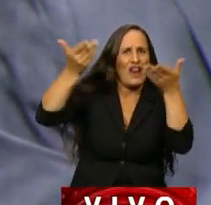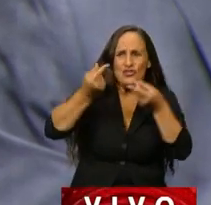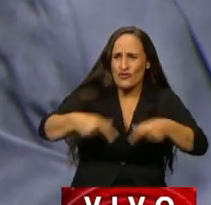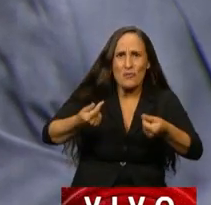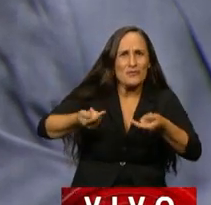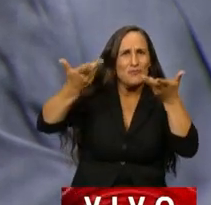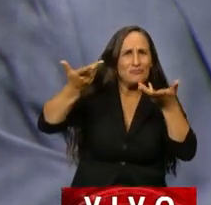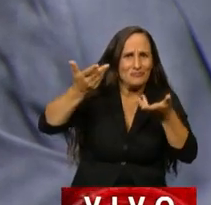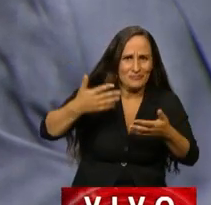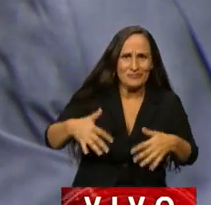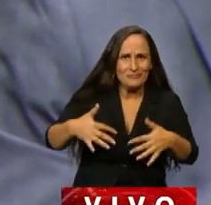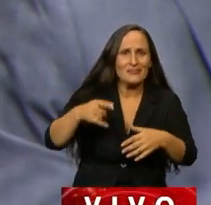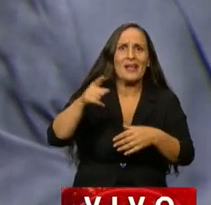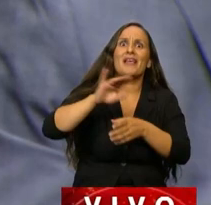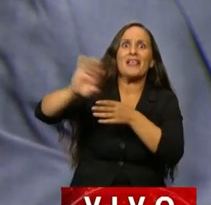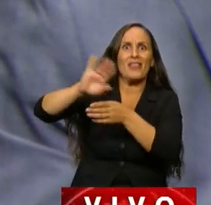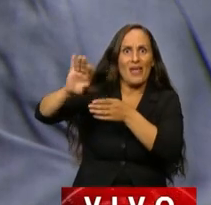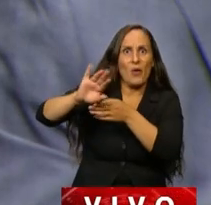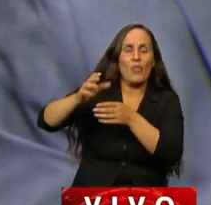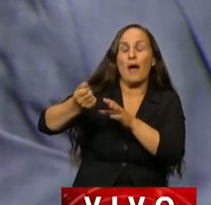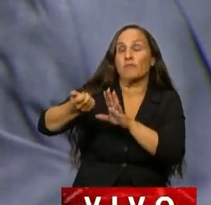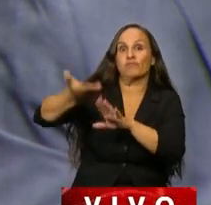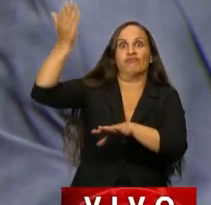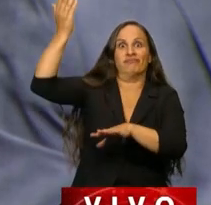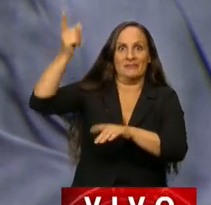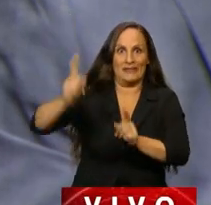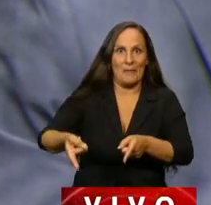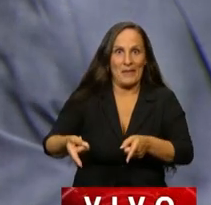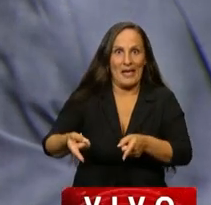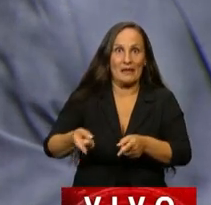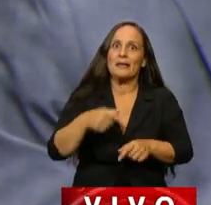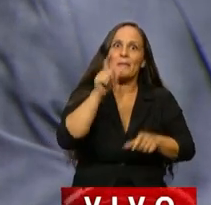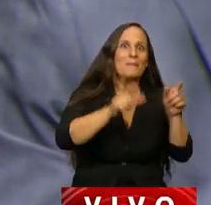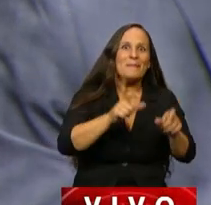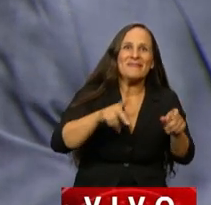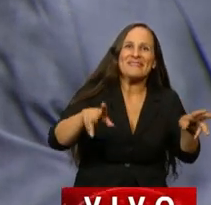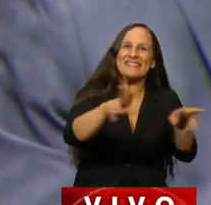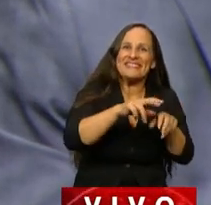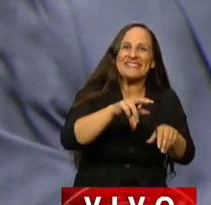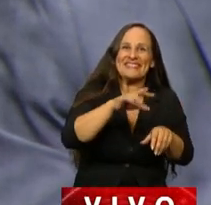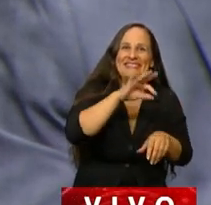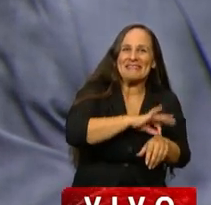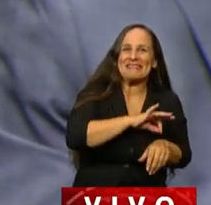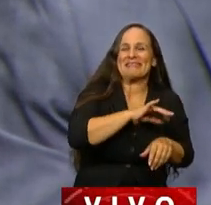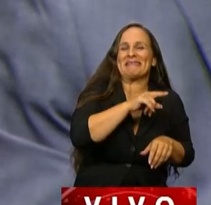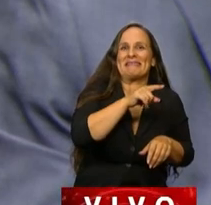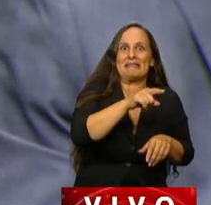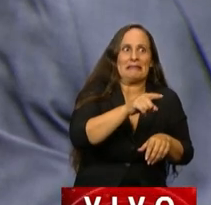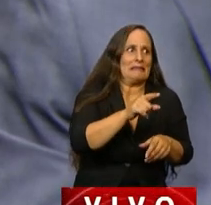valor en pesos de la deuda pública y debilitando los ingresos reales, sobre todo de los sectores